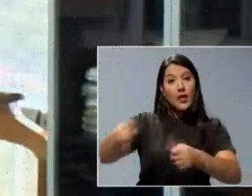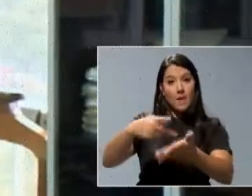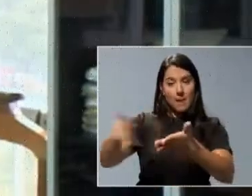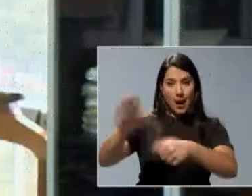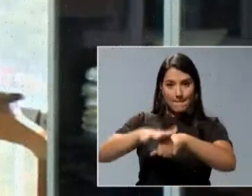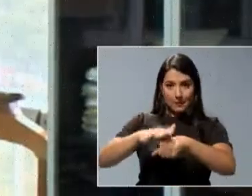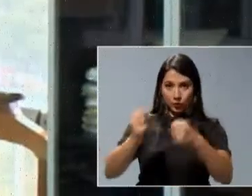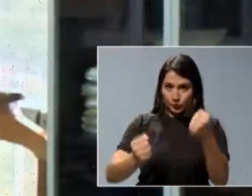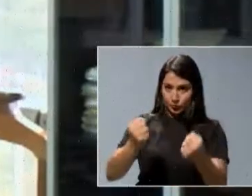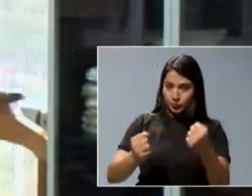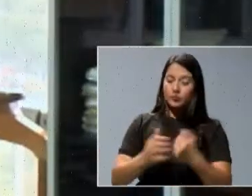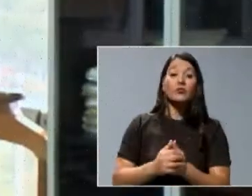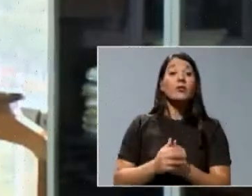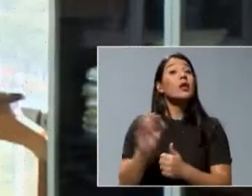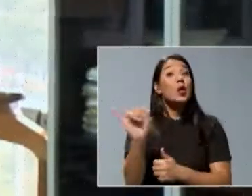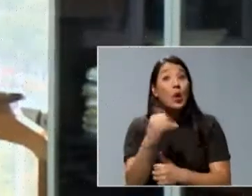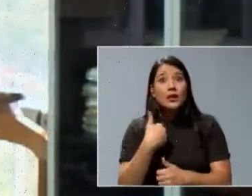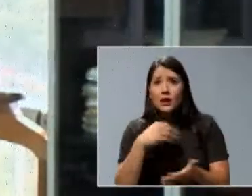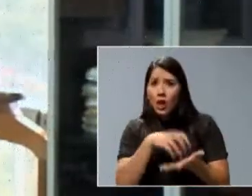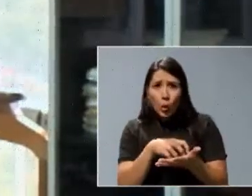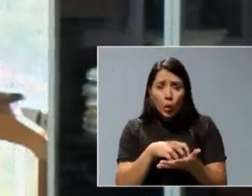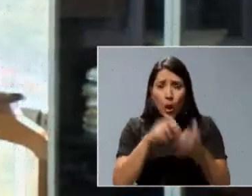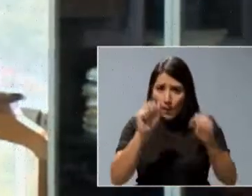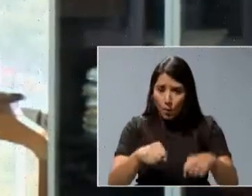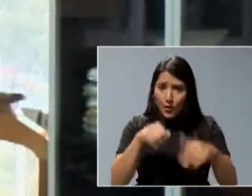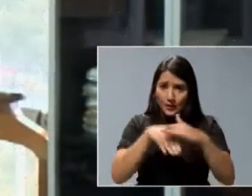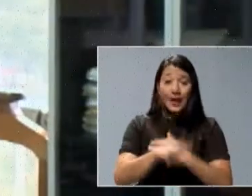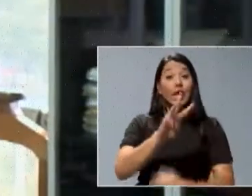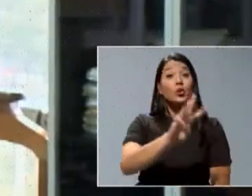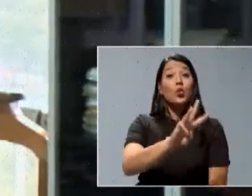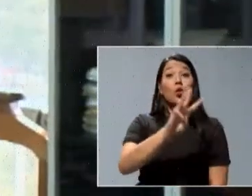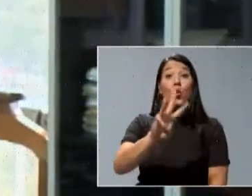consultas está el sitio web